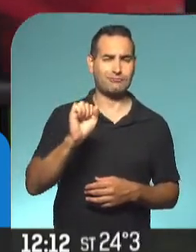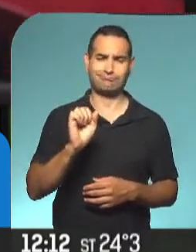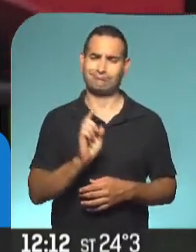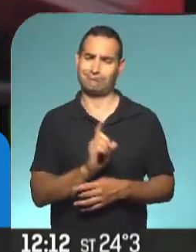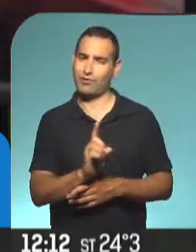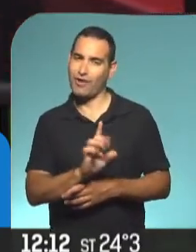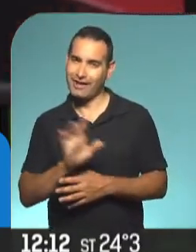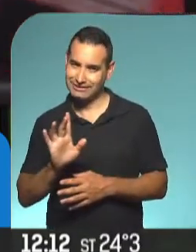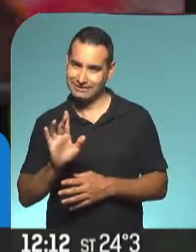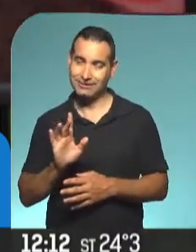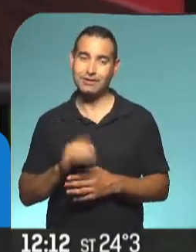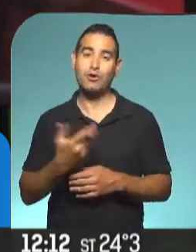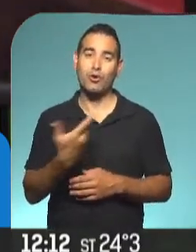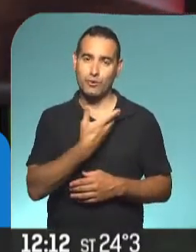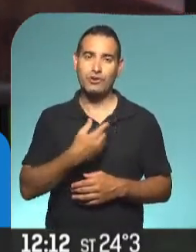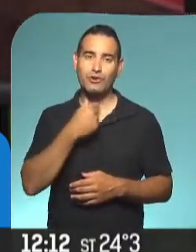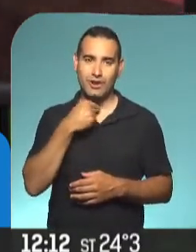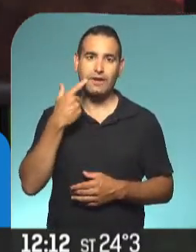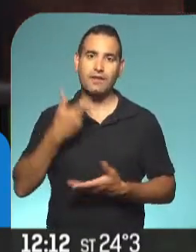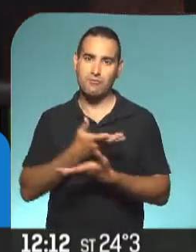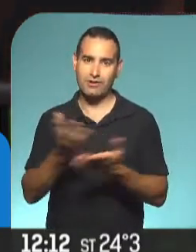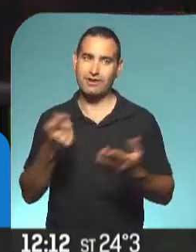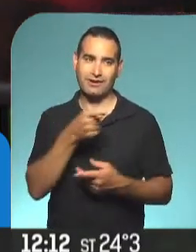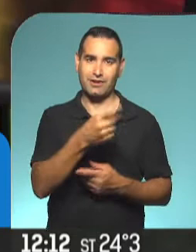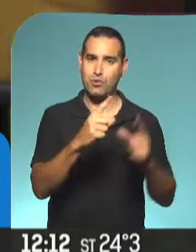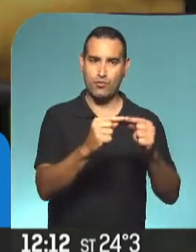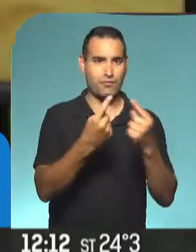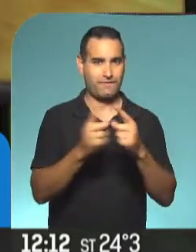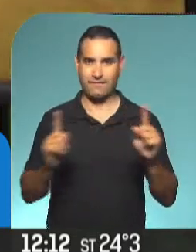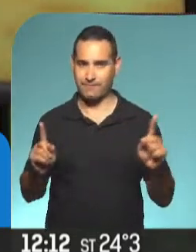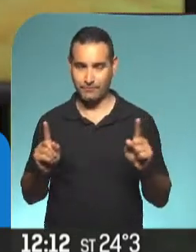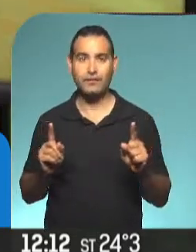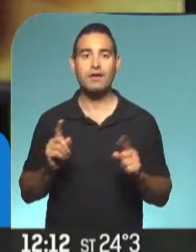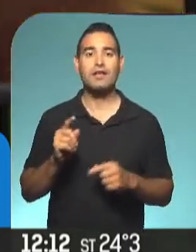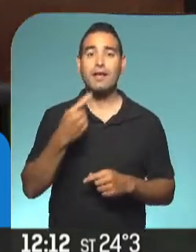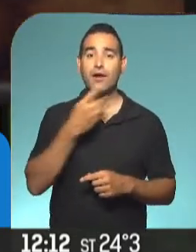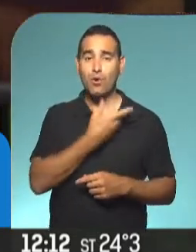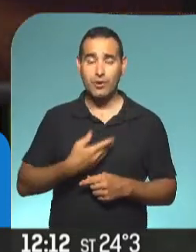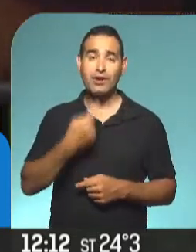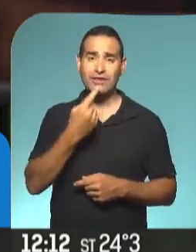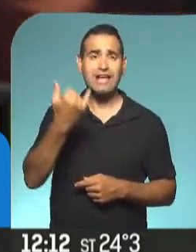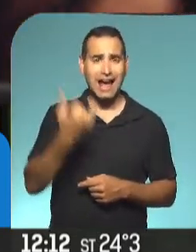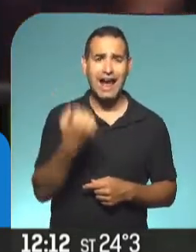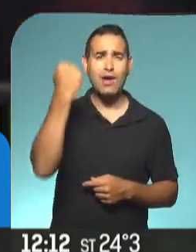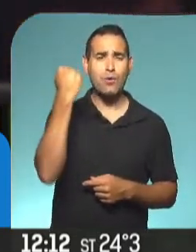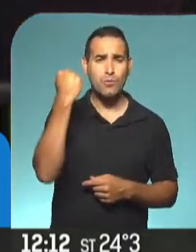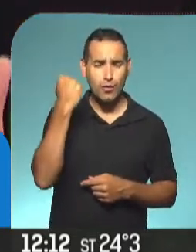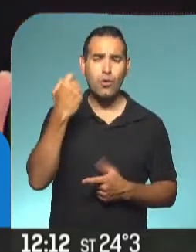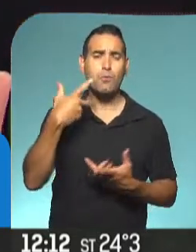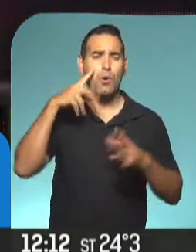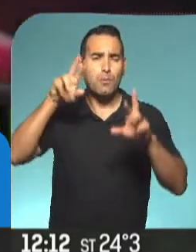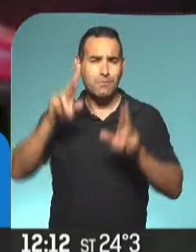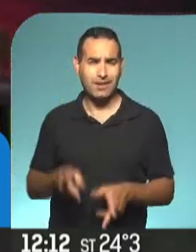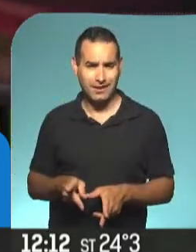parece que ahí, por un lado, ese fue uno de los análisis del gobierno nacional de decir, nosotros tenemos un plan macroeconómico y no son las expectativas